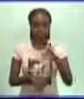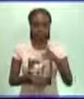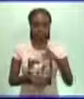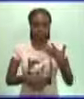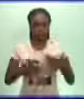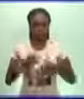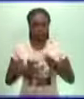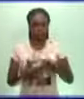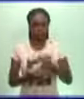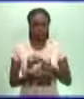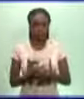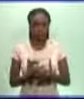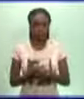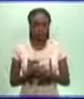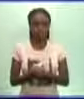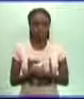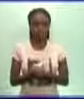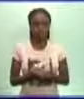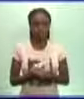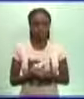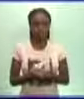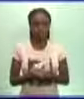estas respuestas en tu libreta.